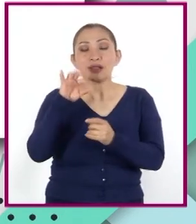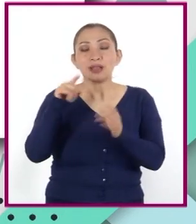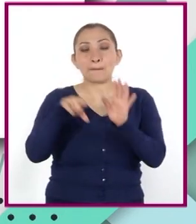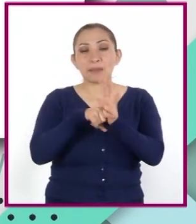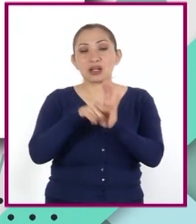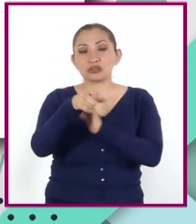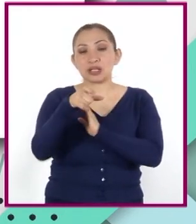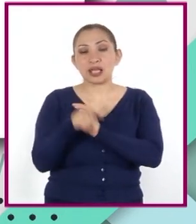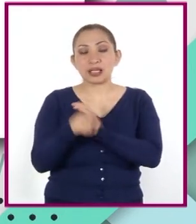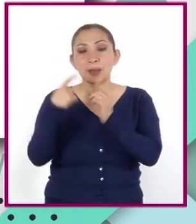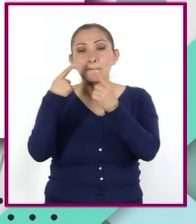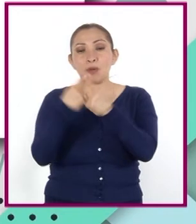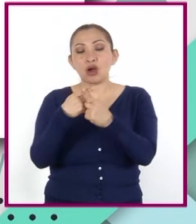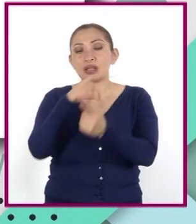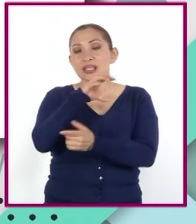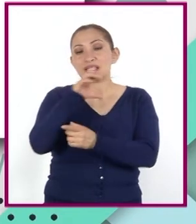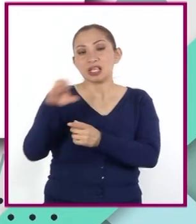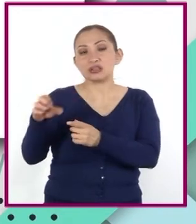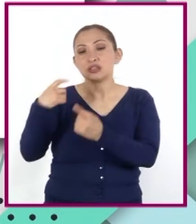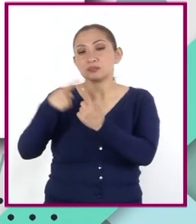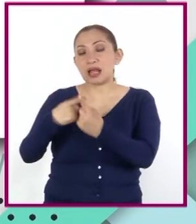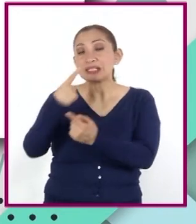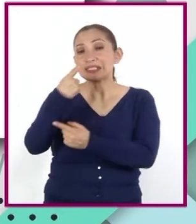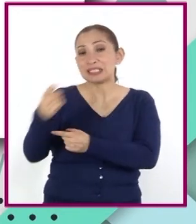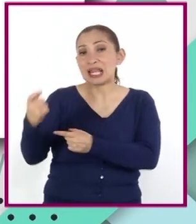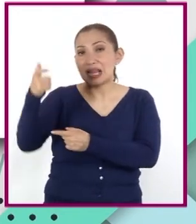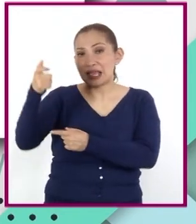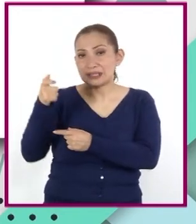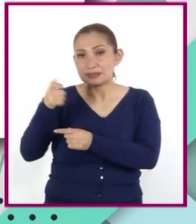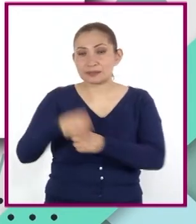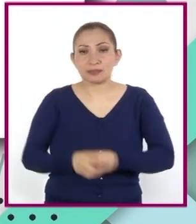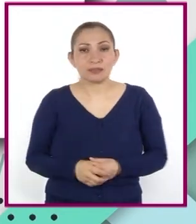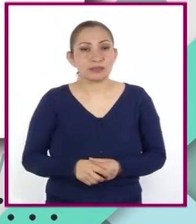menos x, que multiplica 500 más 100x.